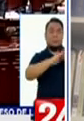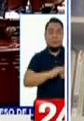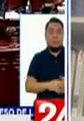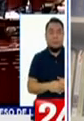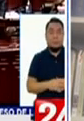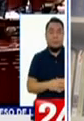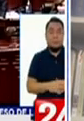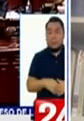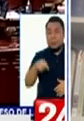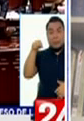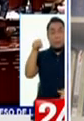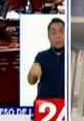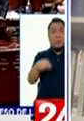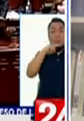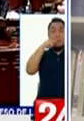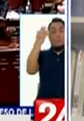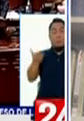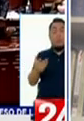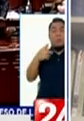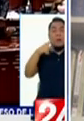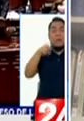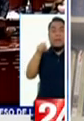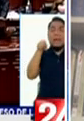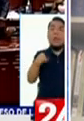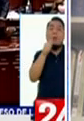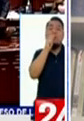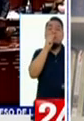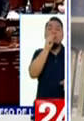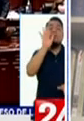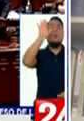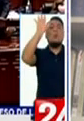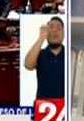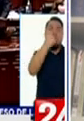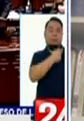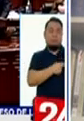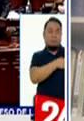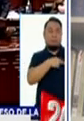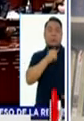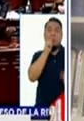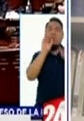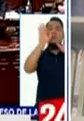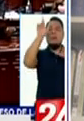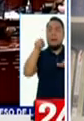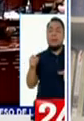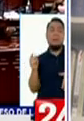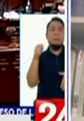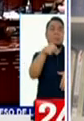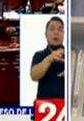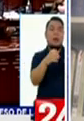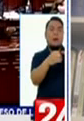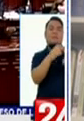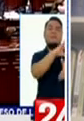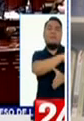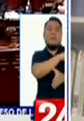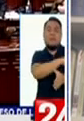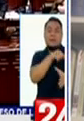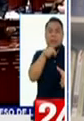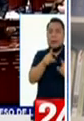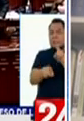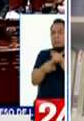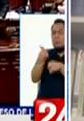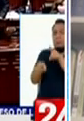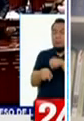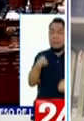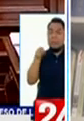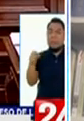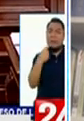marca y tiene un peso importante dentro de todo este proceso verdad en efecto nuestra democracia ha pasado por